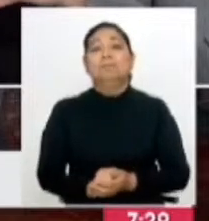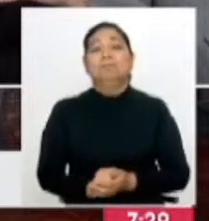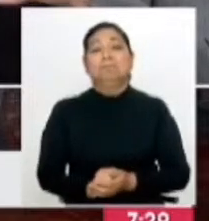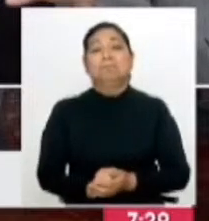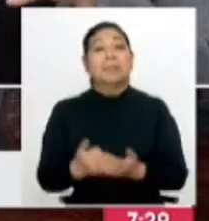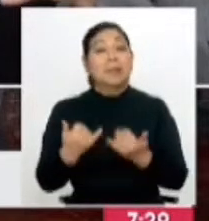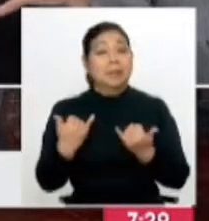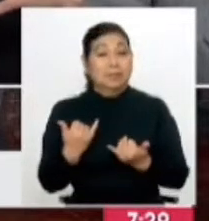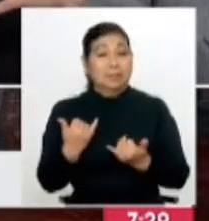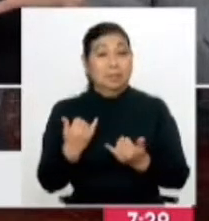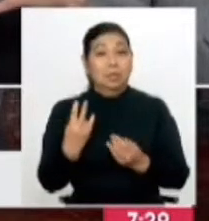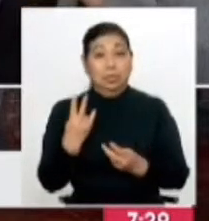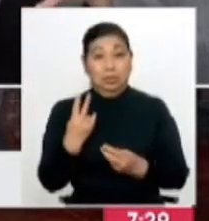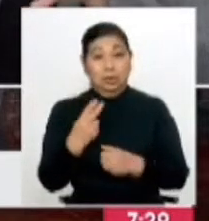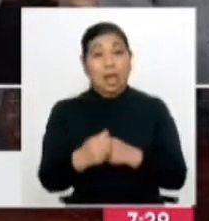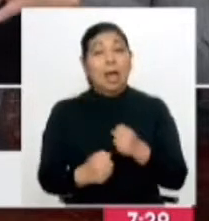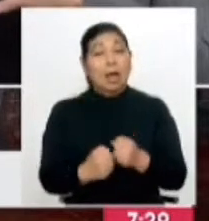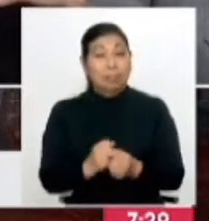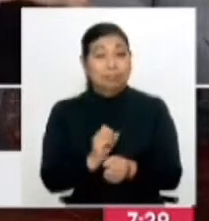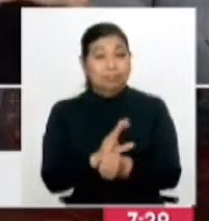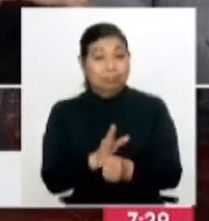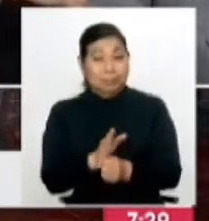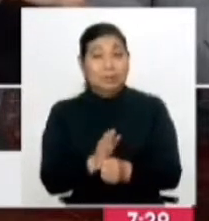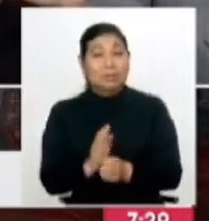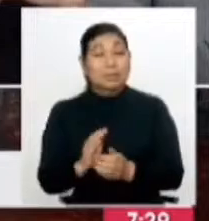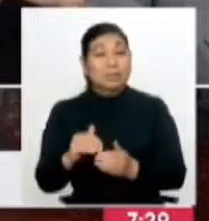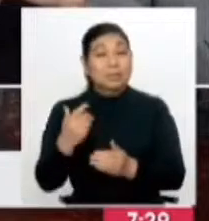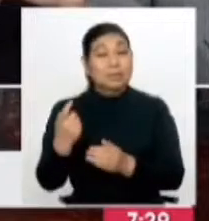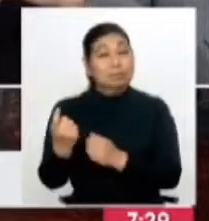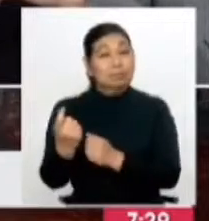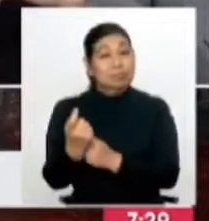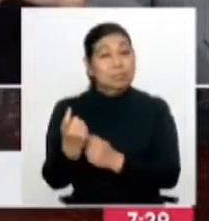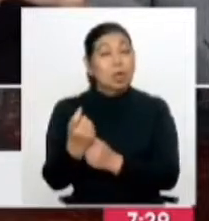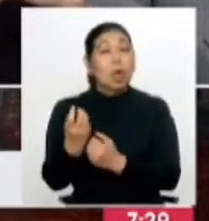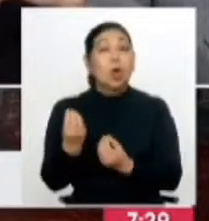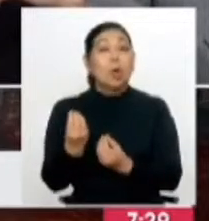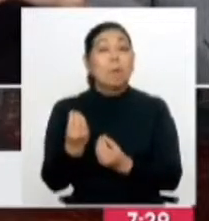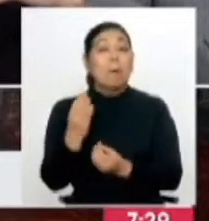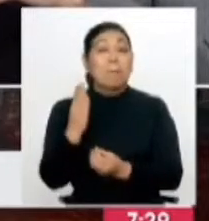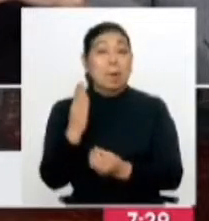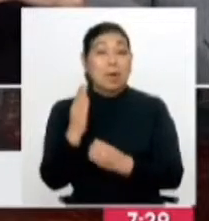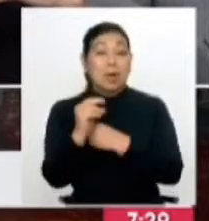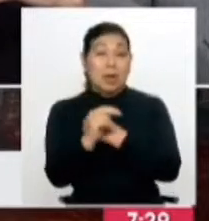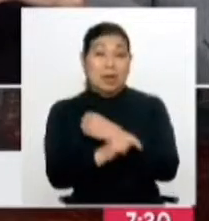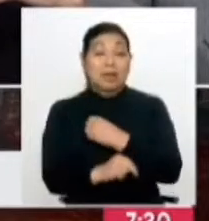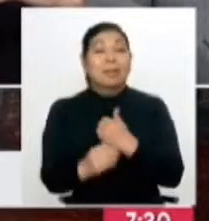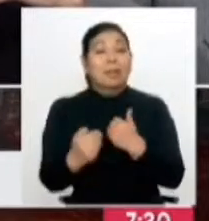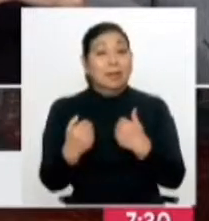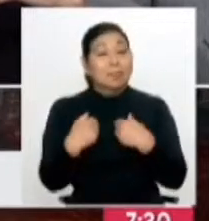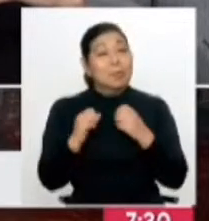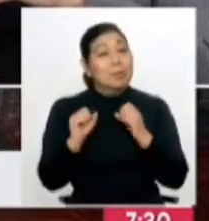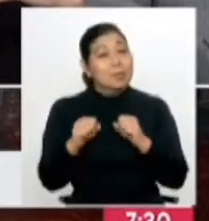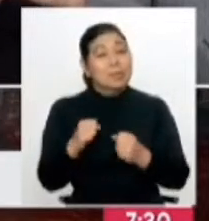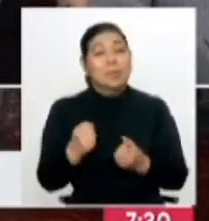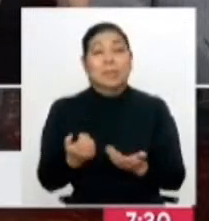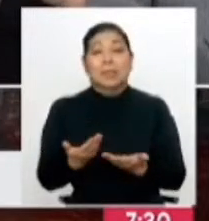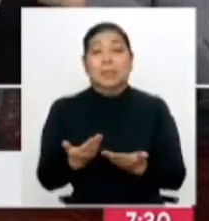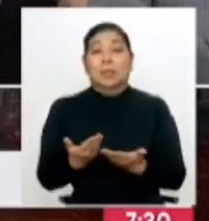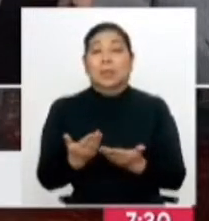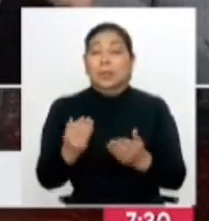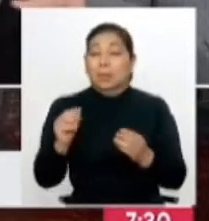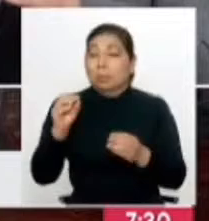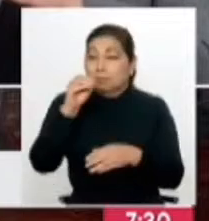Evidentemente, estos dos años, pandemia y pospandemia, nos ha enseñado como Banco de la Nación que tenemos que estar en